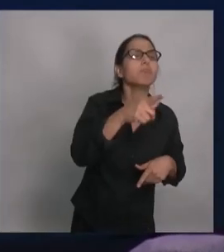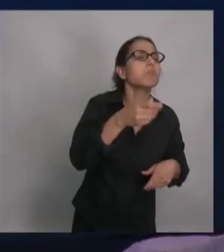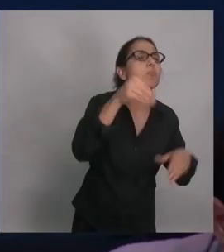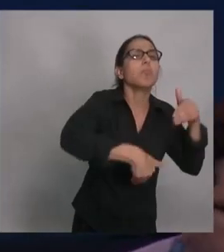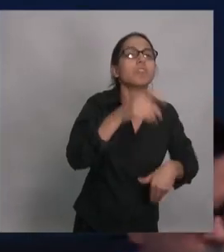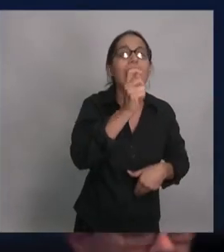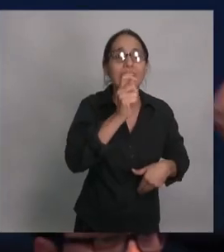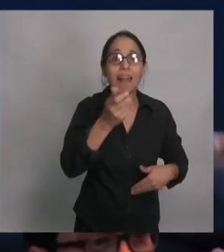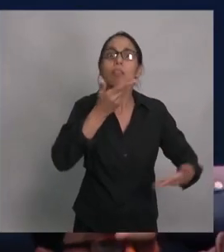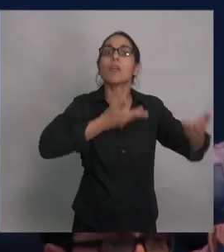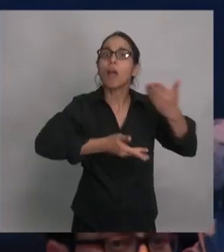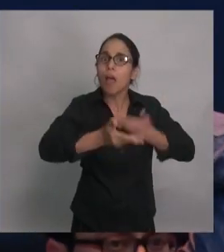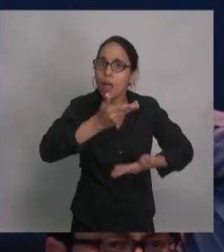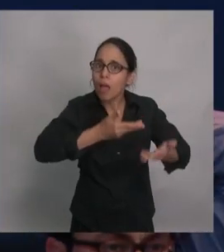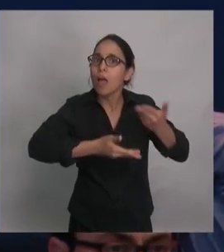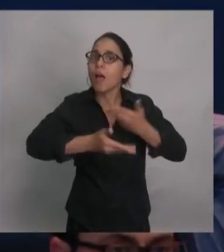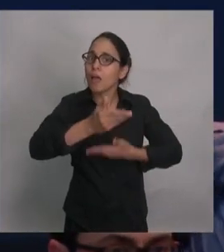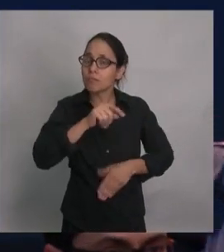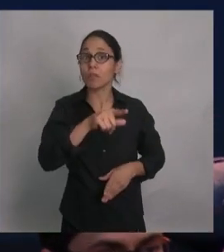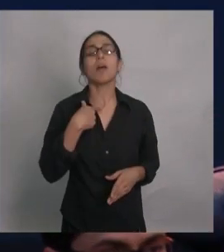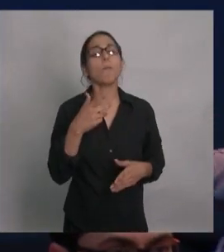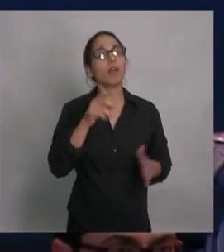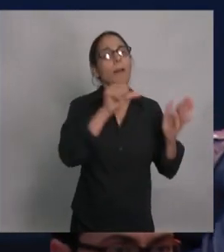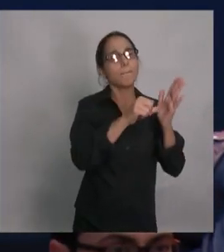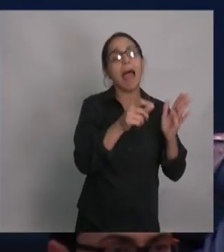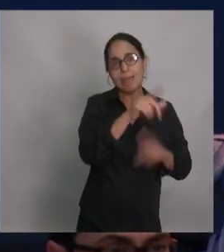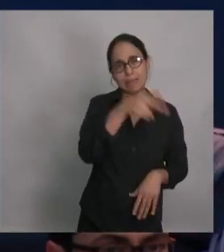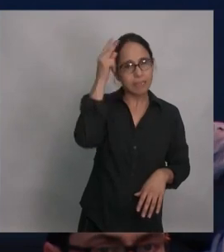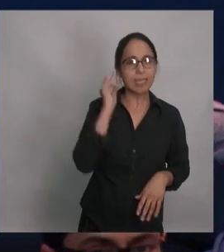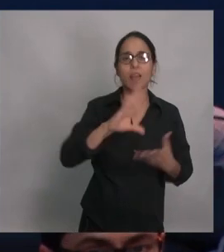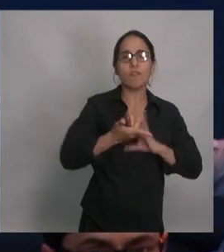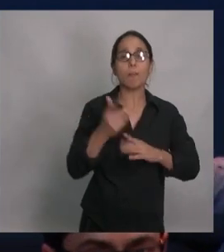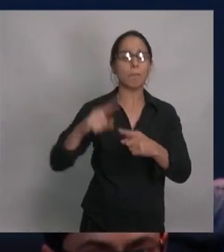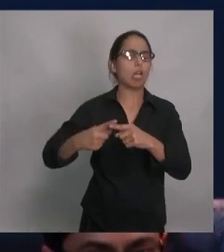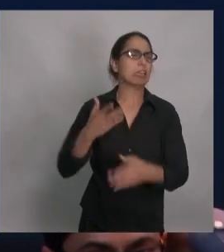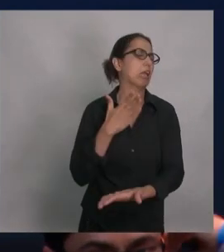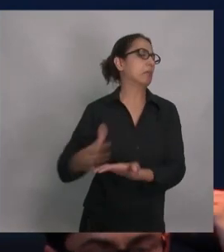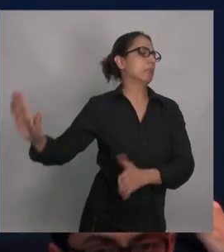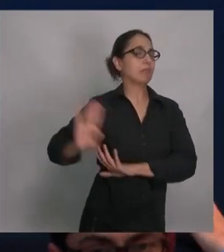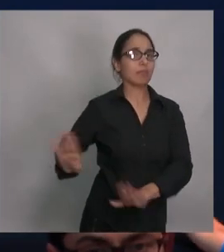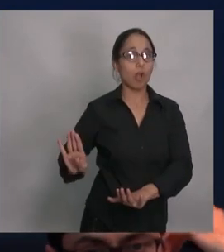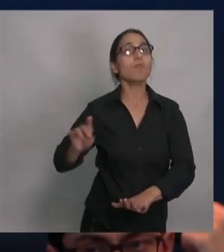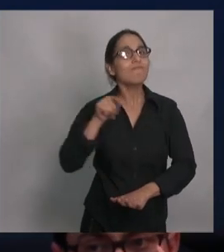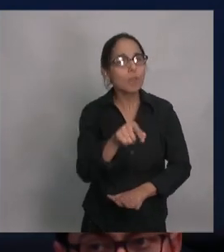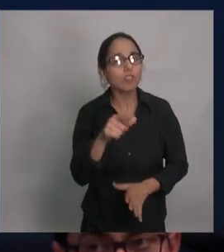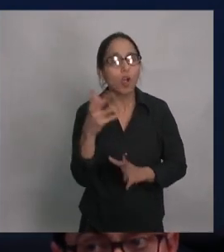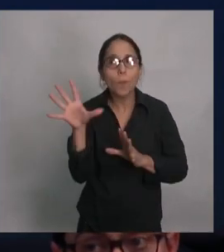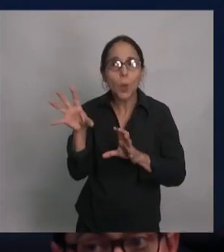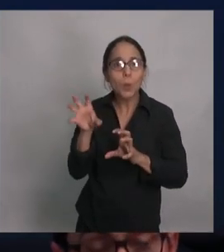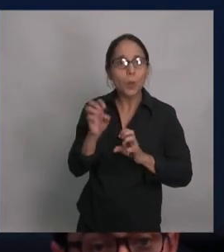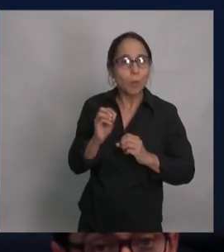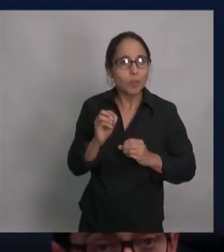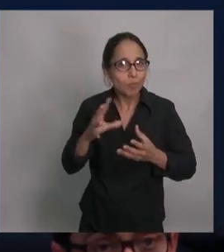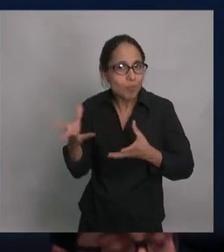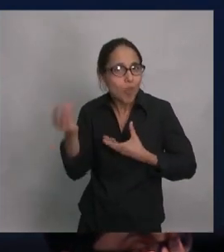cotidiana en un país que rechaza la política. Y ahí está la gracia. Eso tenemos que hacer. Y se hace con